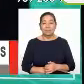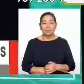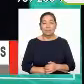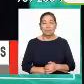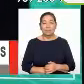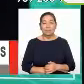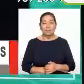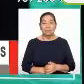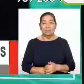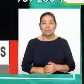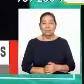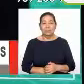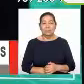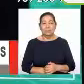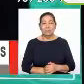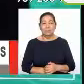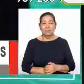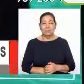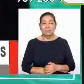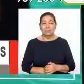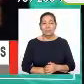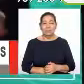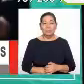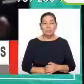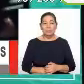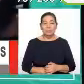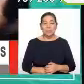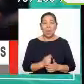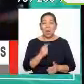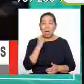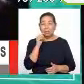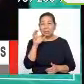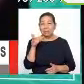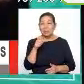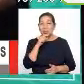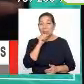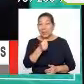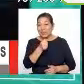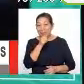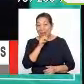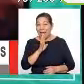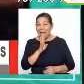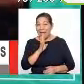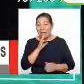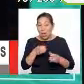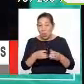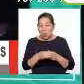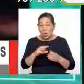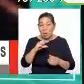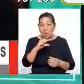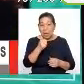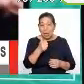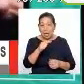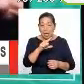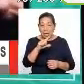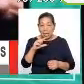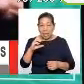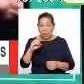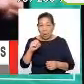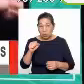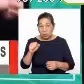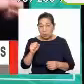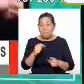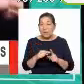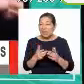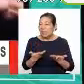Bien, viene informando entonces también sobre la detención de integrantes de la banda de Los Gallegos de San Juan de Miraflores.